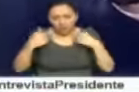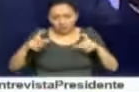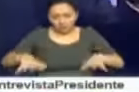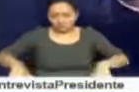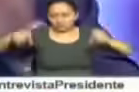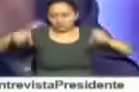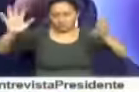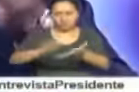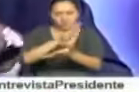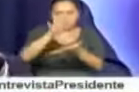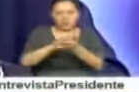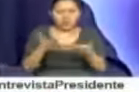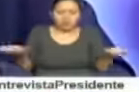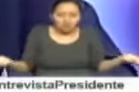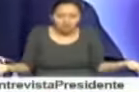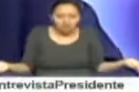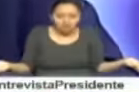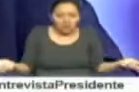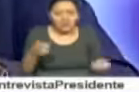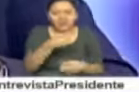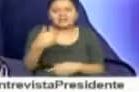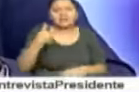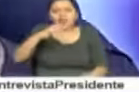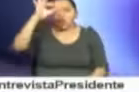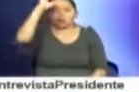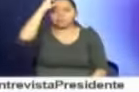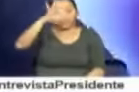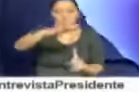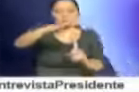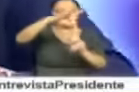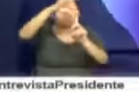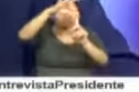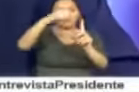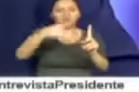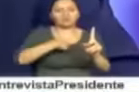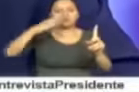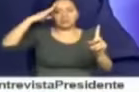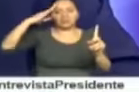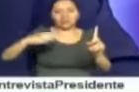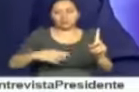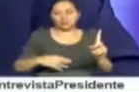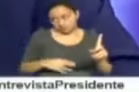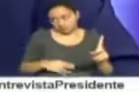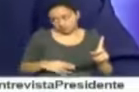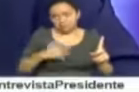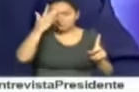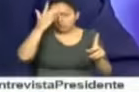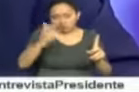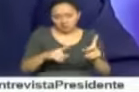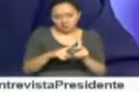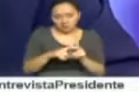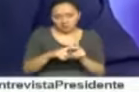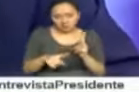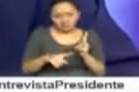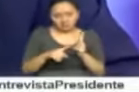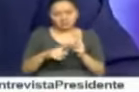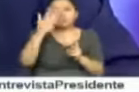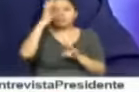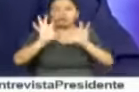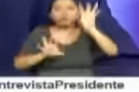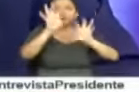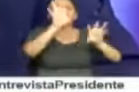tenga enfermedades especiales, ¿verdad? Su propio sistema de justicia, acuérdense cuando había las cortes militares, su propio sistema